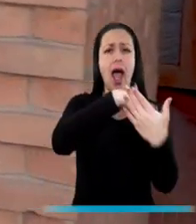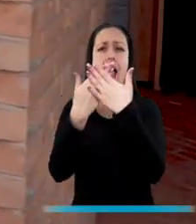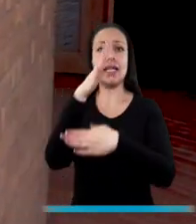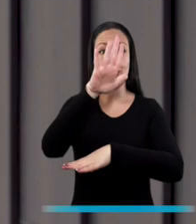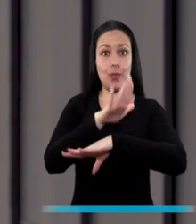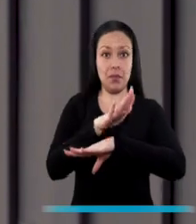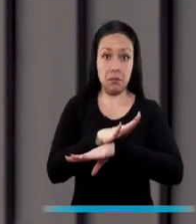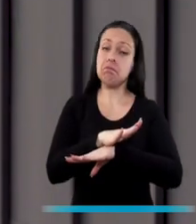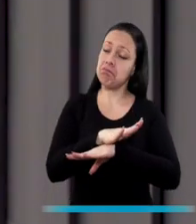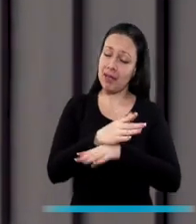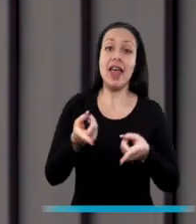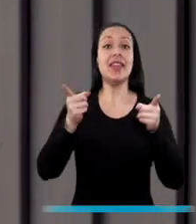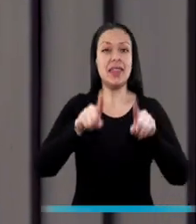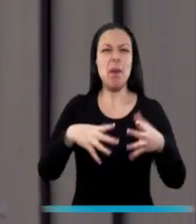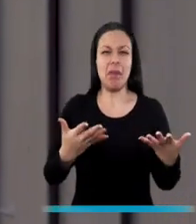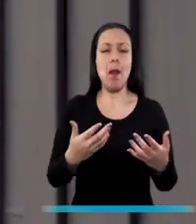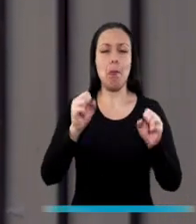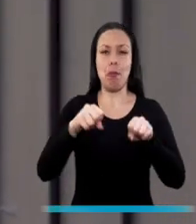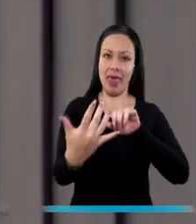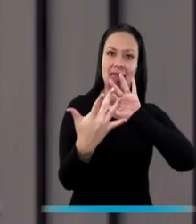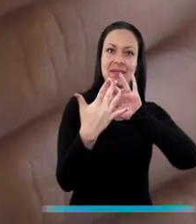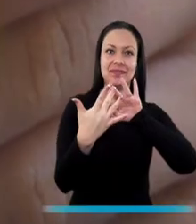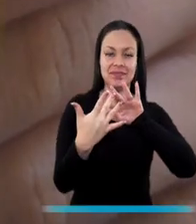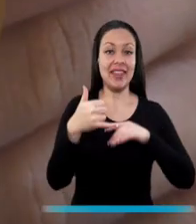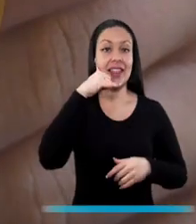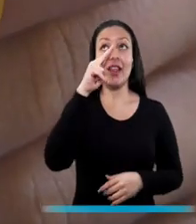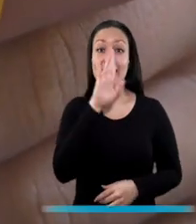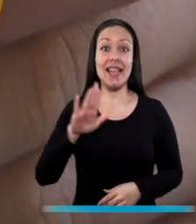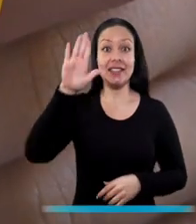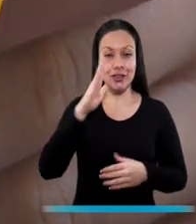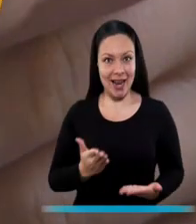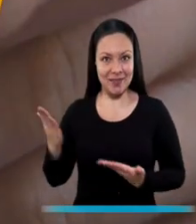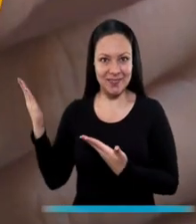5 de la tarde. También pueden contactarnos en nuestra línea telefónica nacional